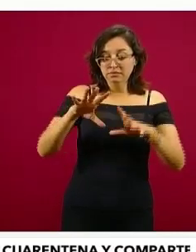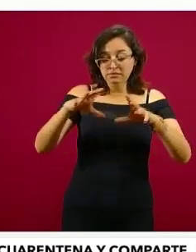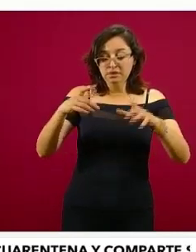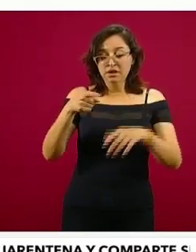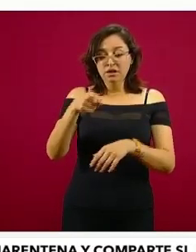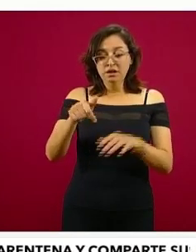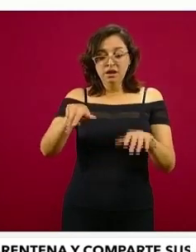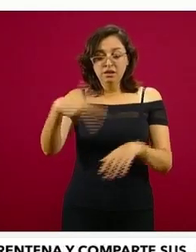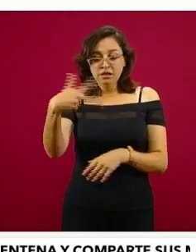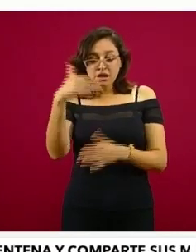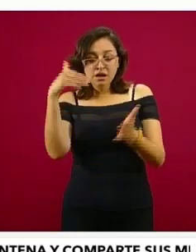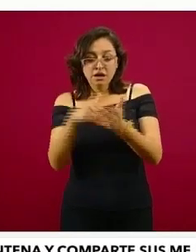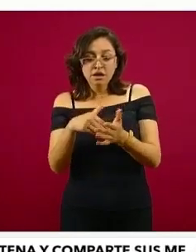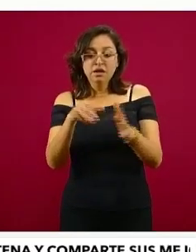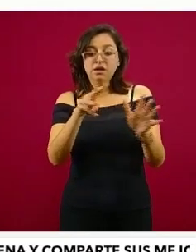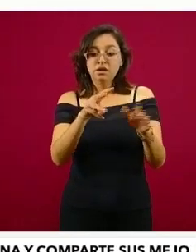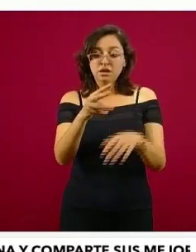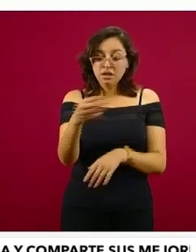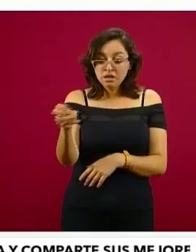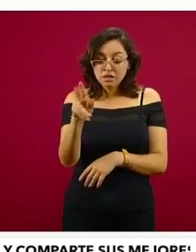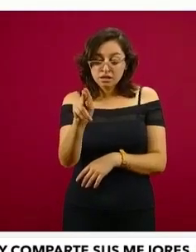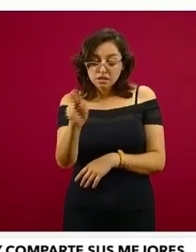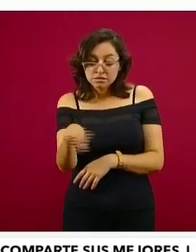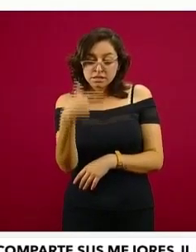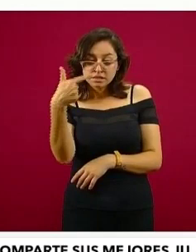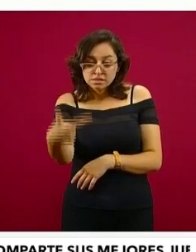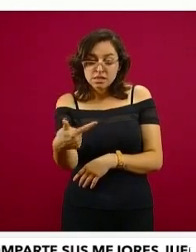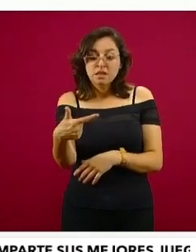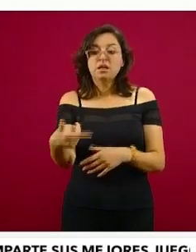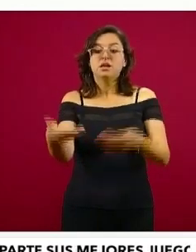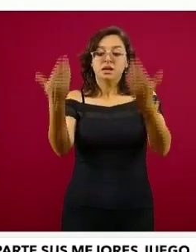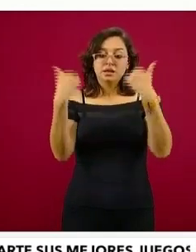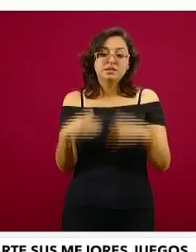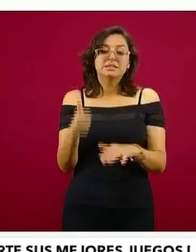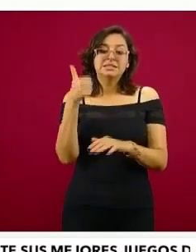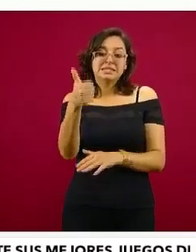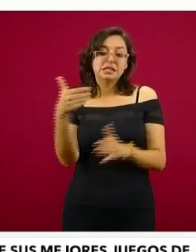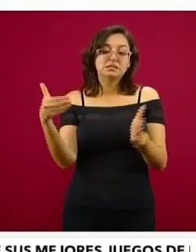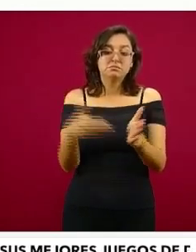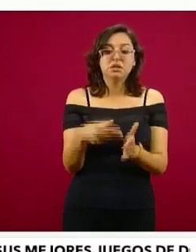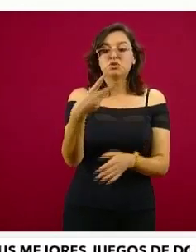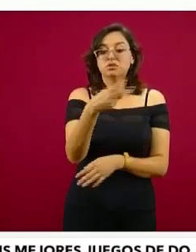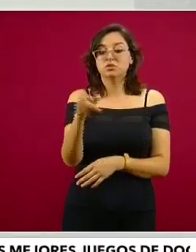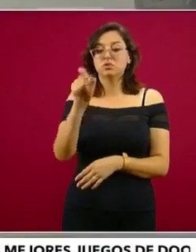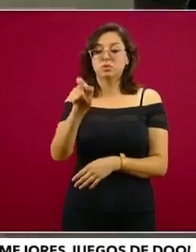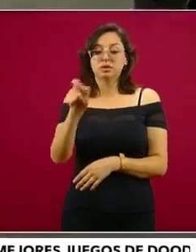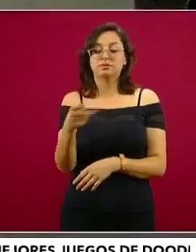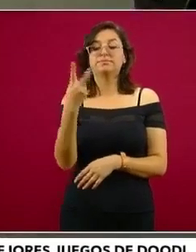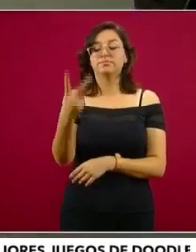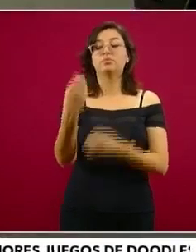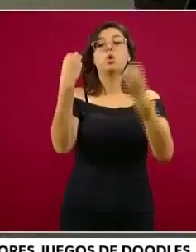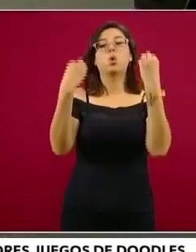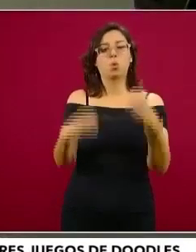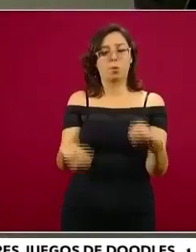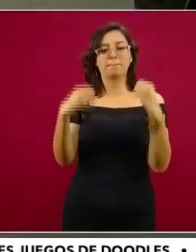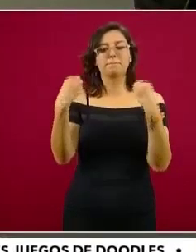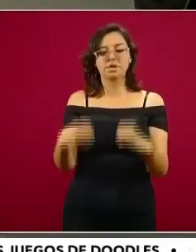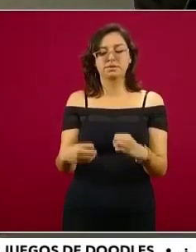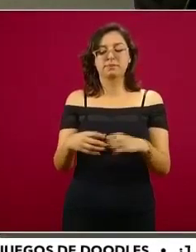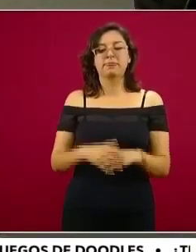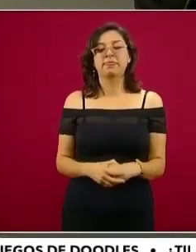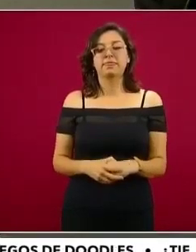6.222 camas se encontraban ya ocupadas o siendo utilizadas para una de estas personas. La proporción es